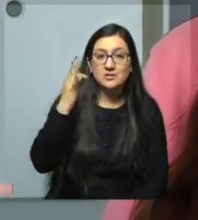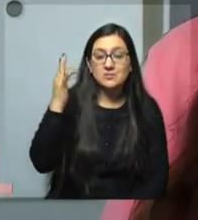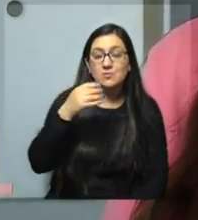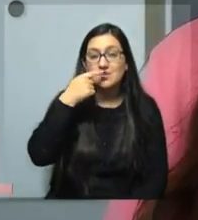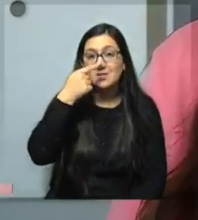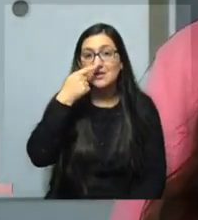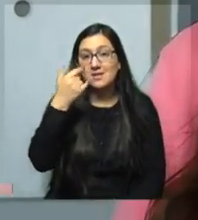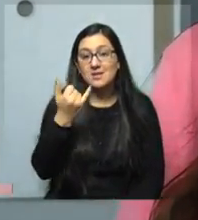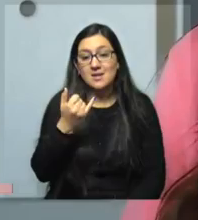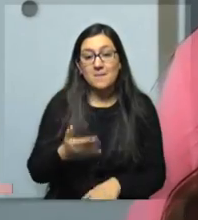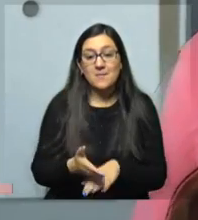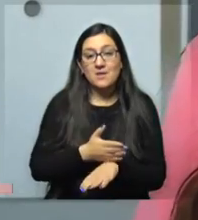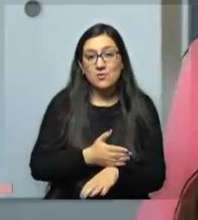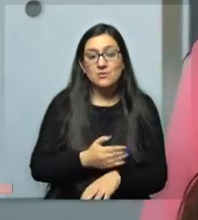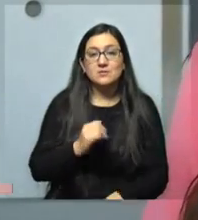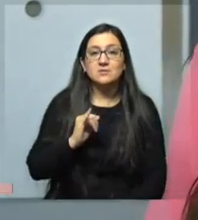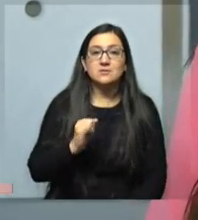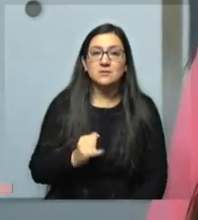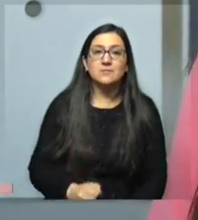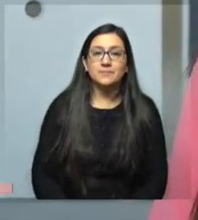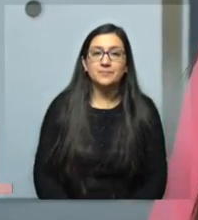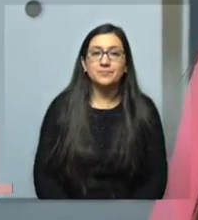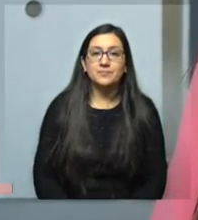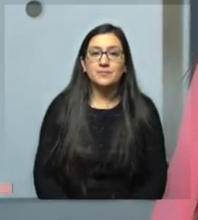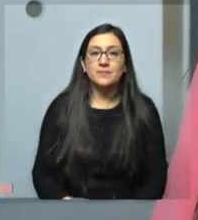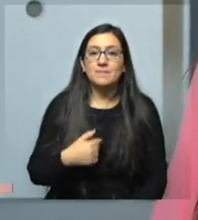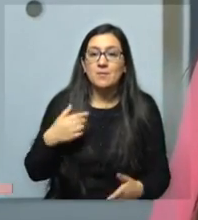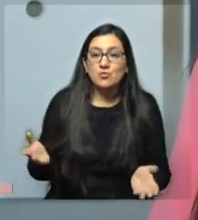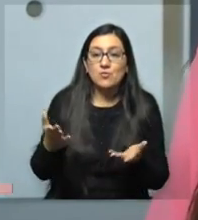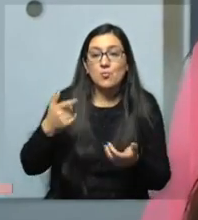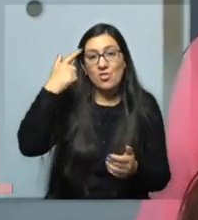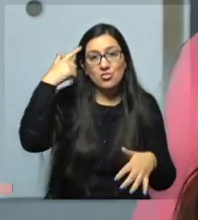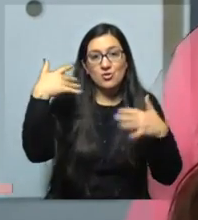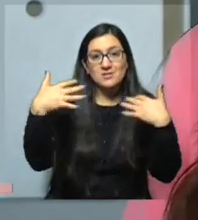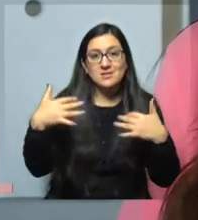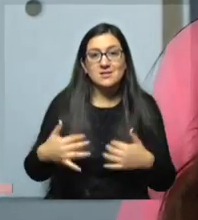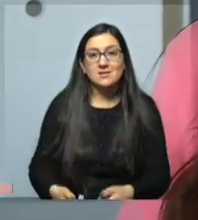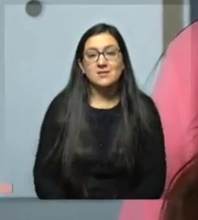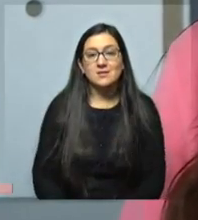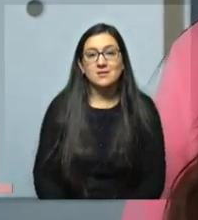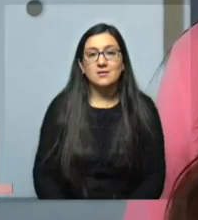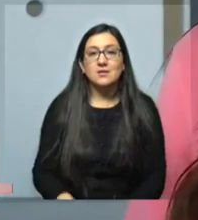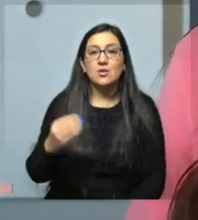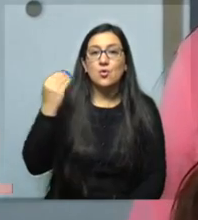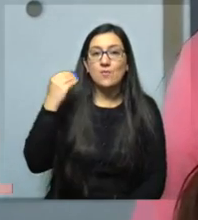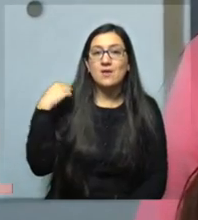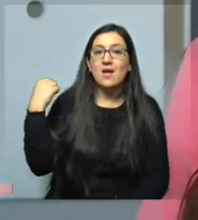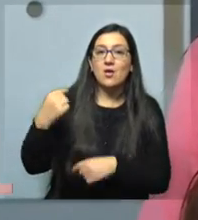tenías previamente a la temática? Sin duda, sin duda. Me motivó como adolescente y joven a